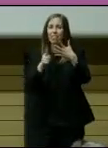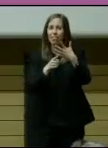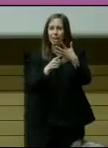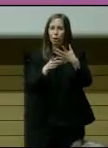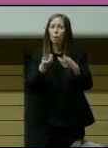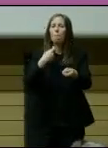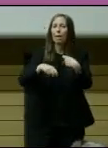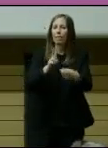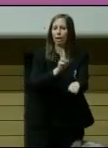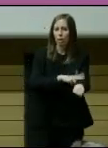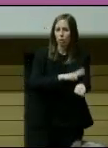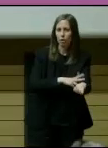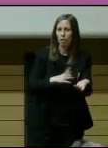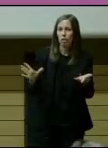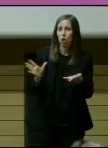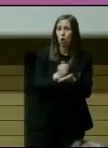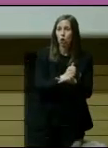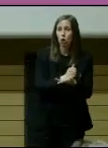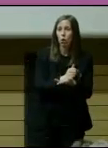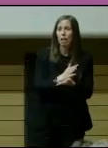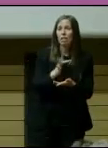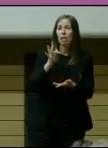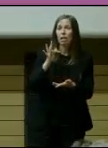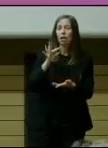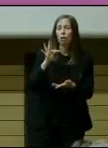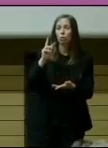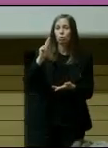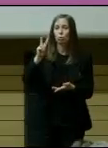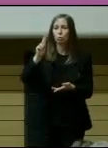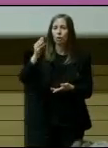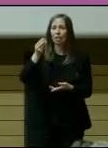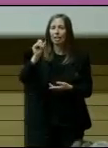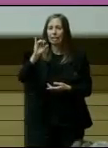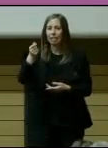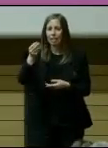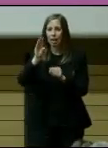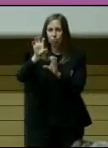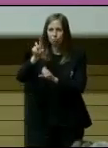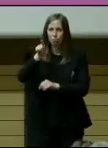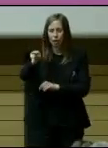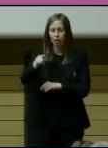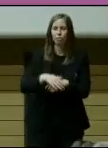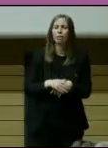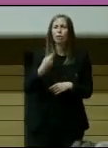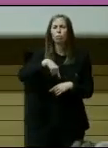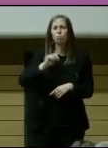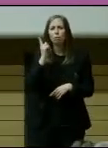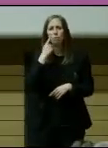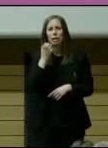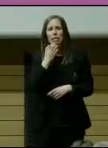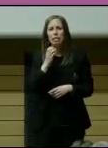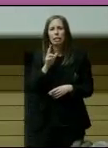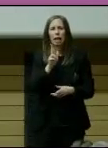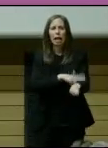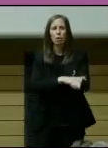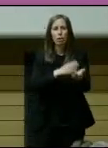de heroína y todas son kurdas o turcas, es decir, pueblos túrquicos. Y claro, nosotros podemos ver, claro, si se quedan sin